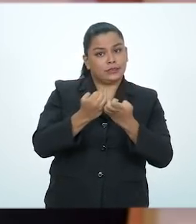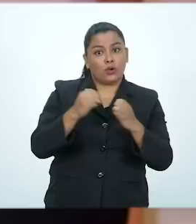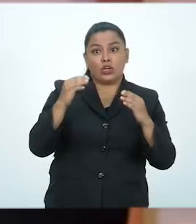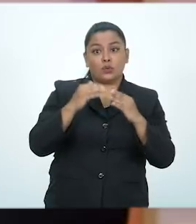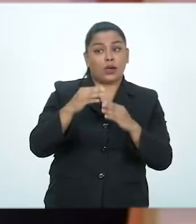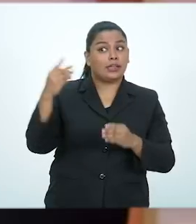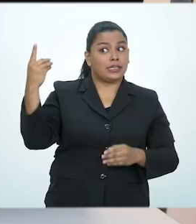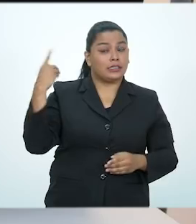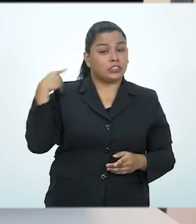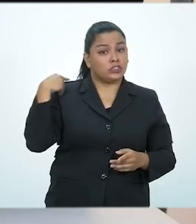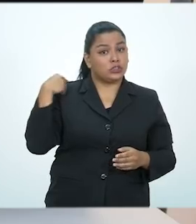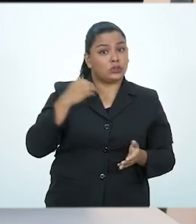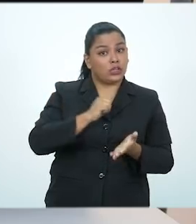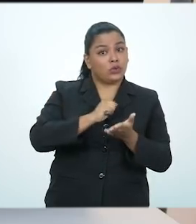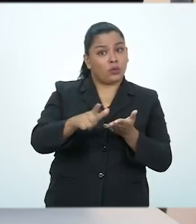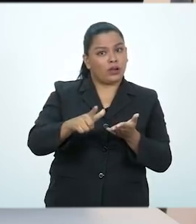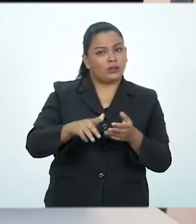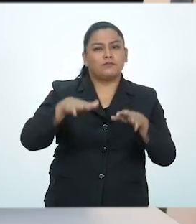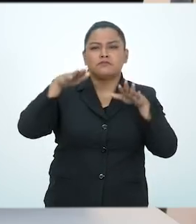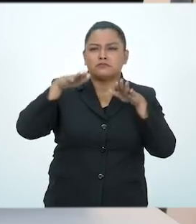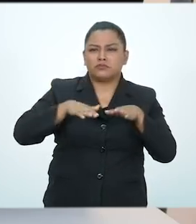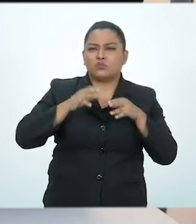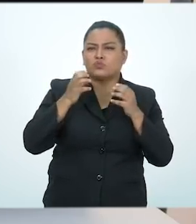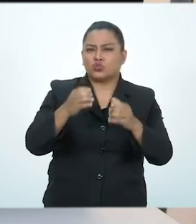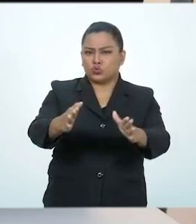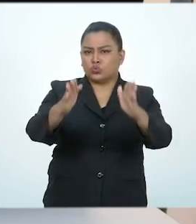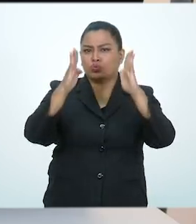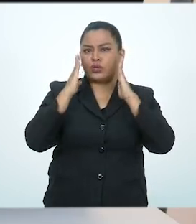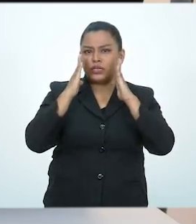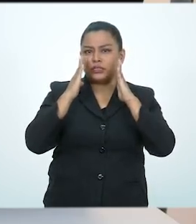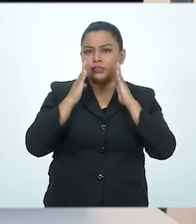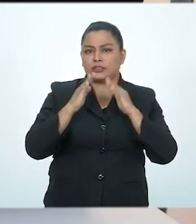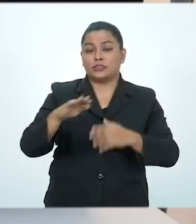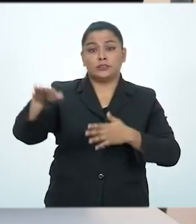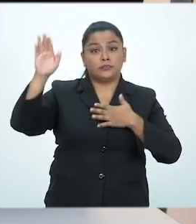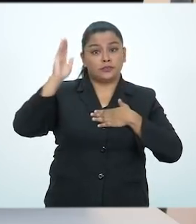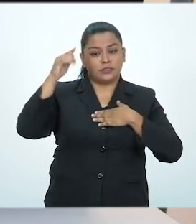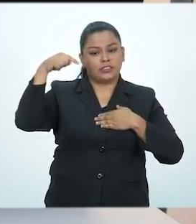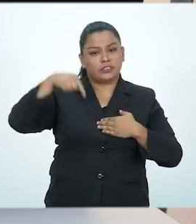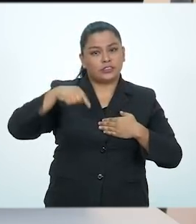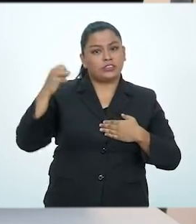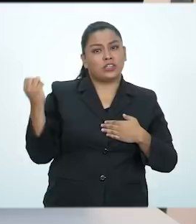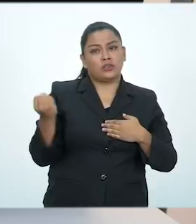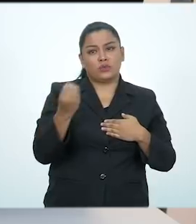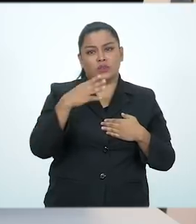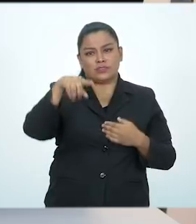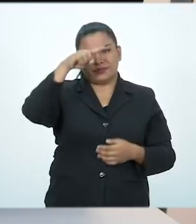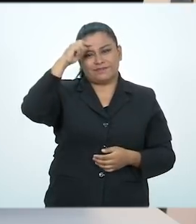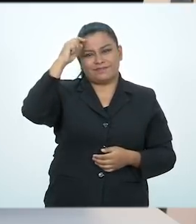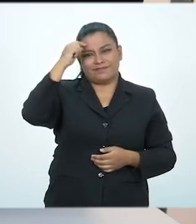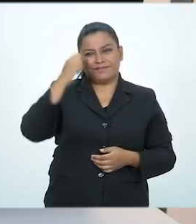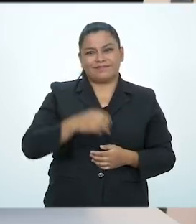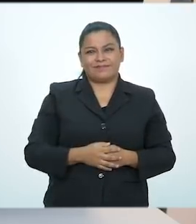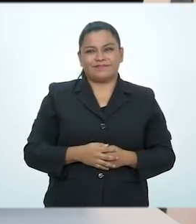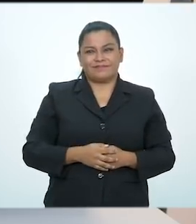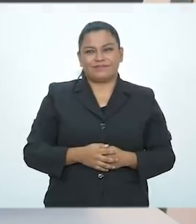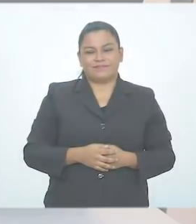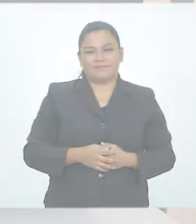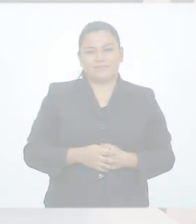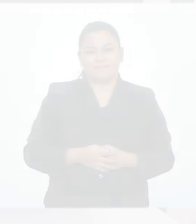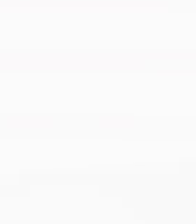de la institución. Agradecemos mucho su atención y su compromiso con esta loable labor.